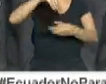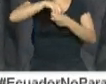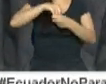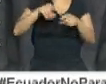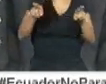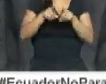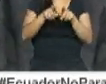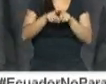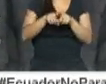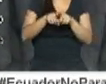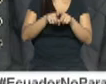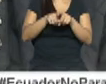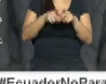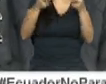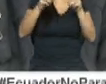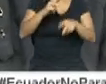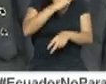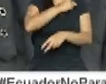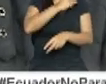de lectura por parte de las Fuerzas Armadas.